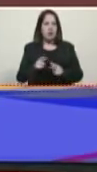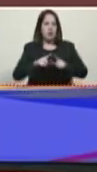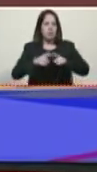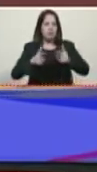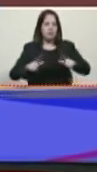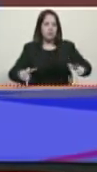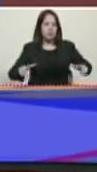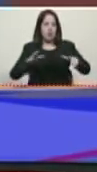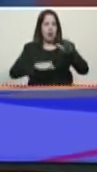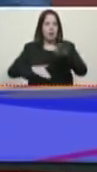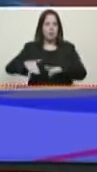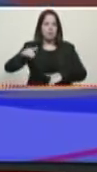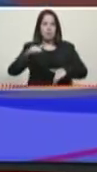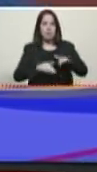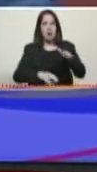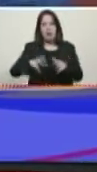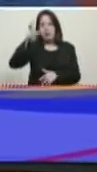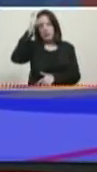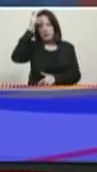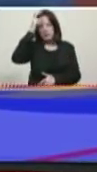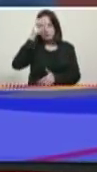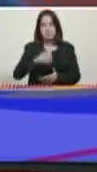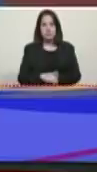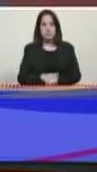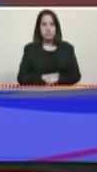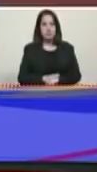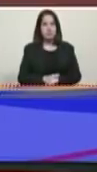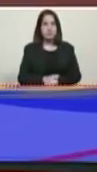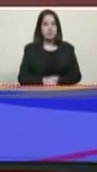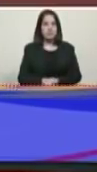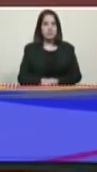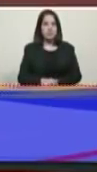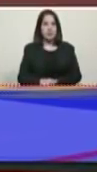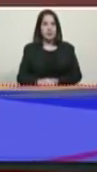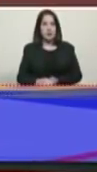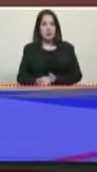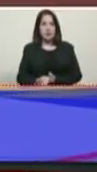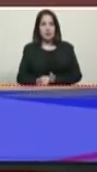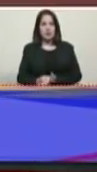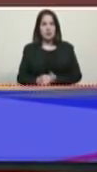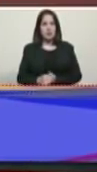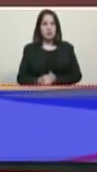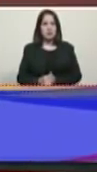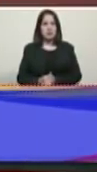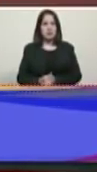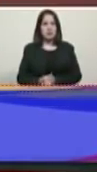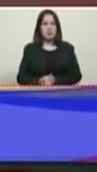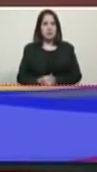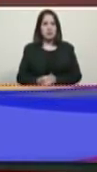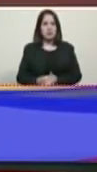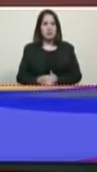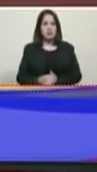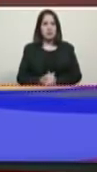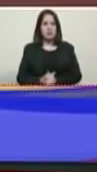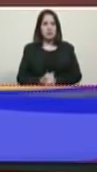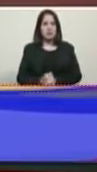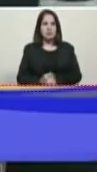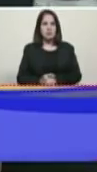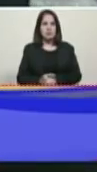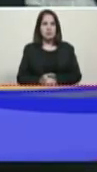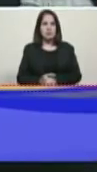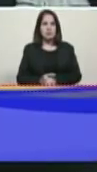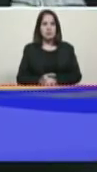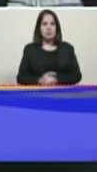la misión va a ir estableciéndose consolidándose y además es una misión como todas las misiones con el